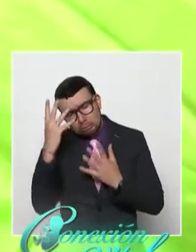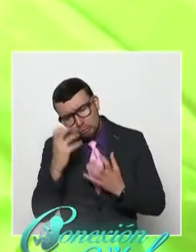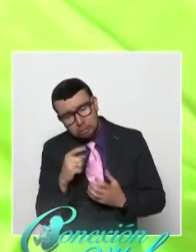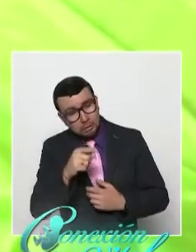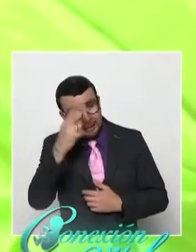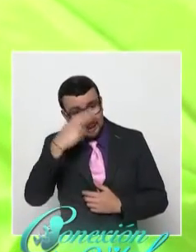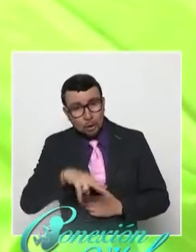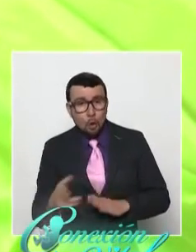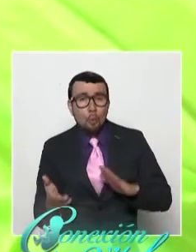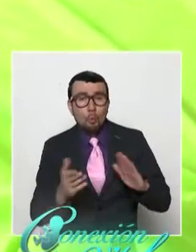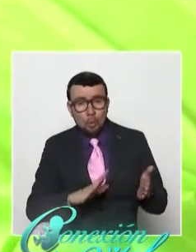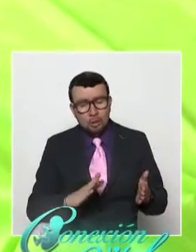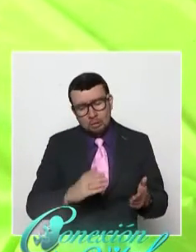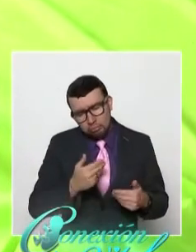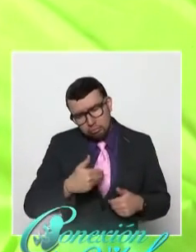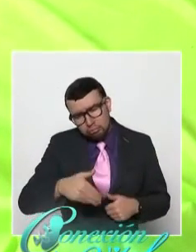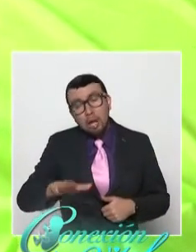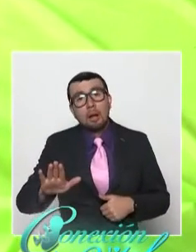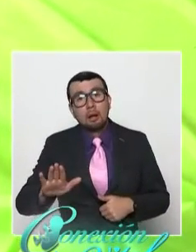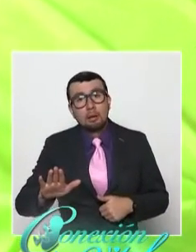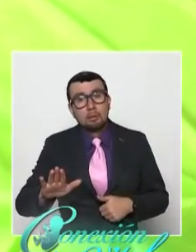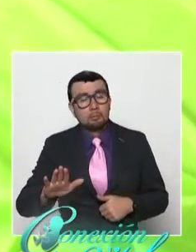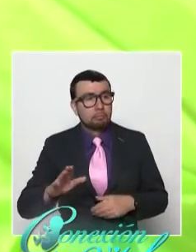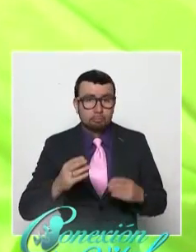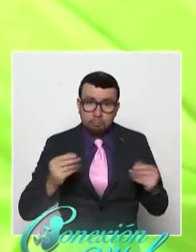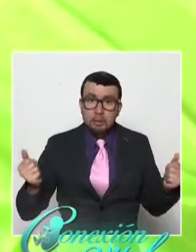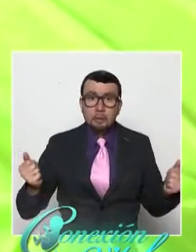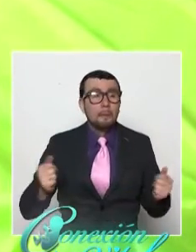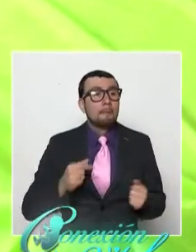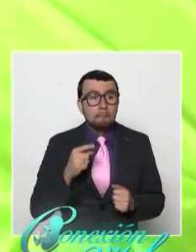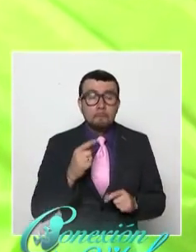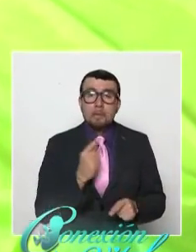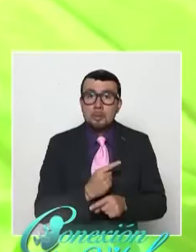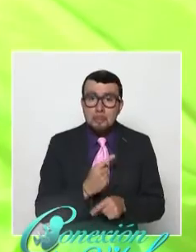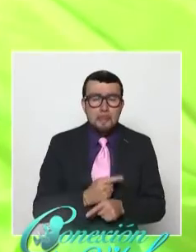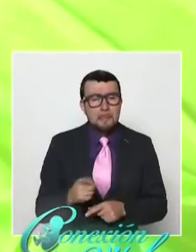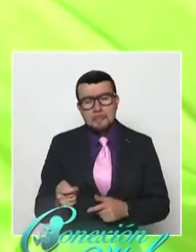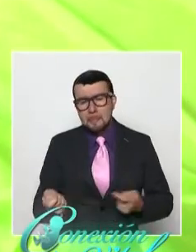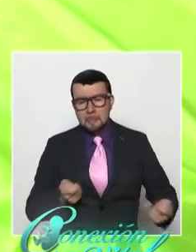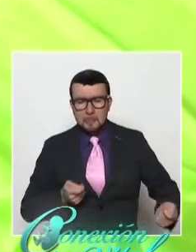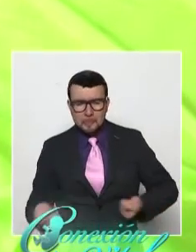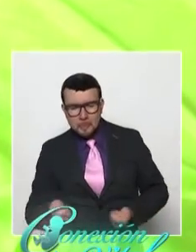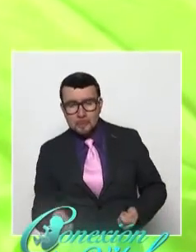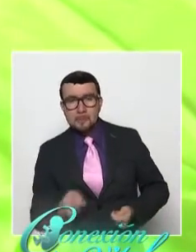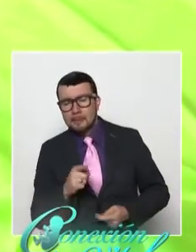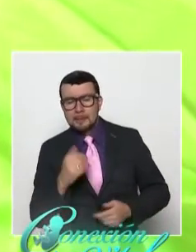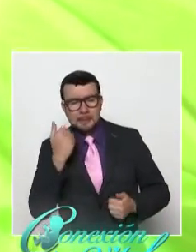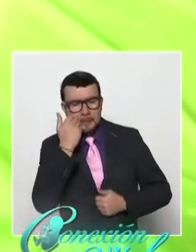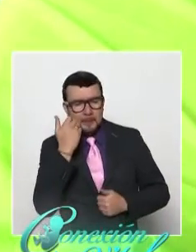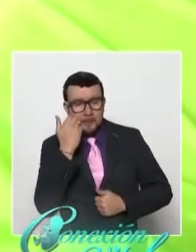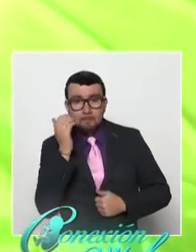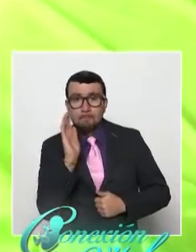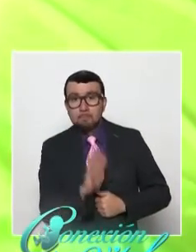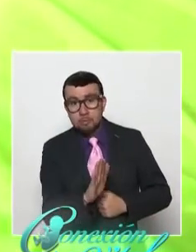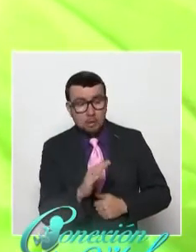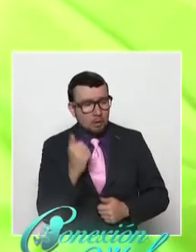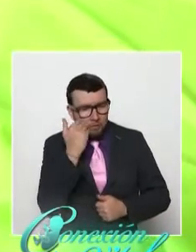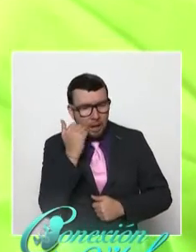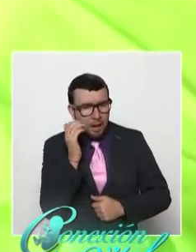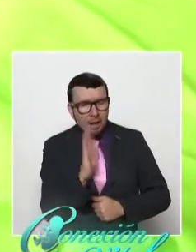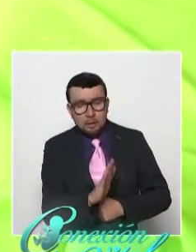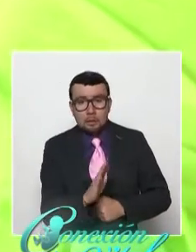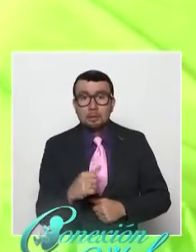hijo, le exacerba su cuadro y le hace complicación y le hace manifiesta una enfermedad que